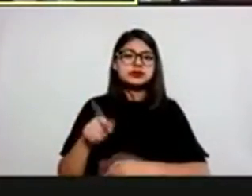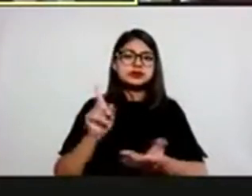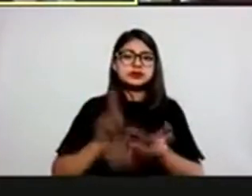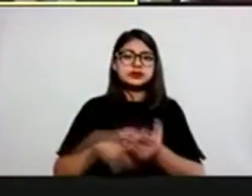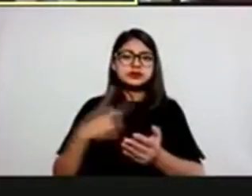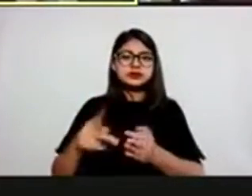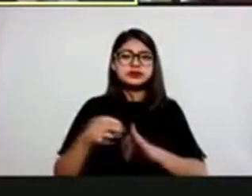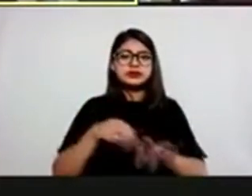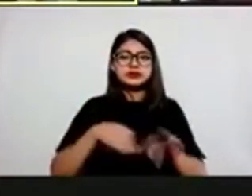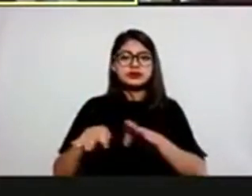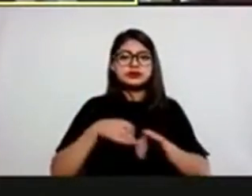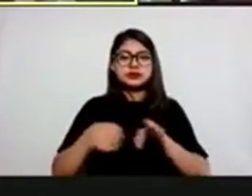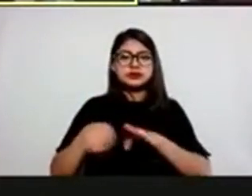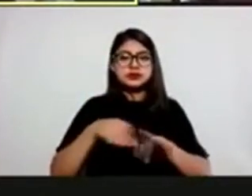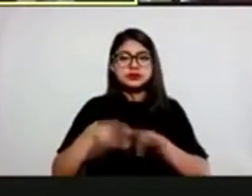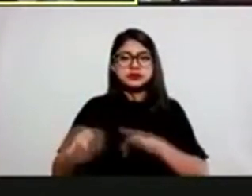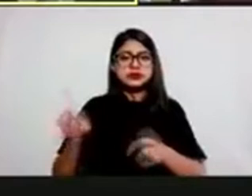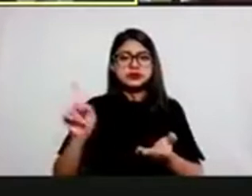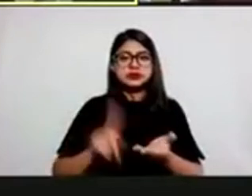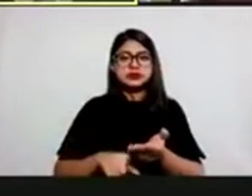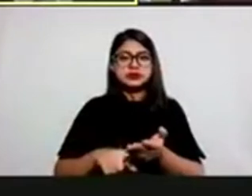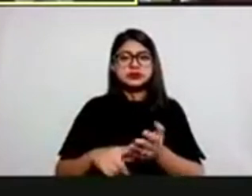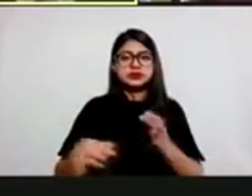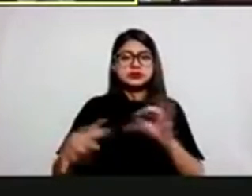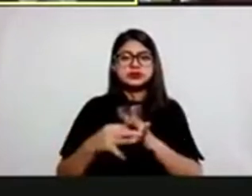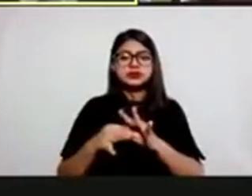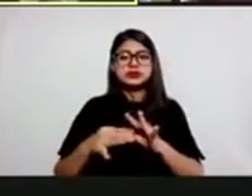los y las funcionarias